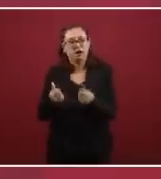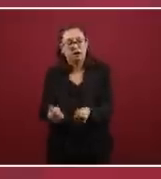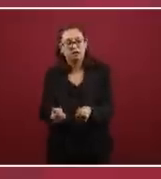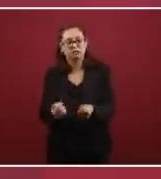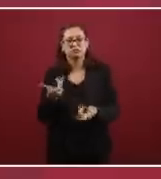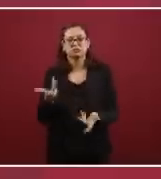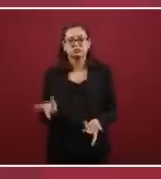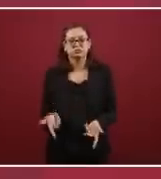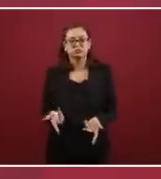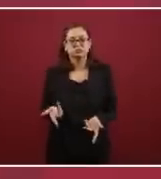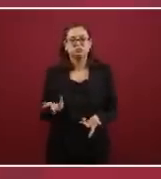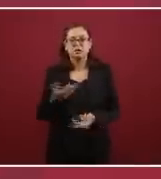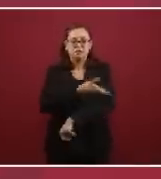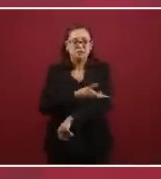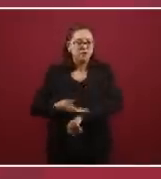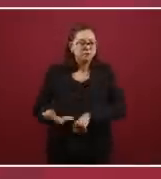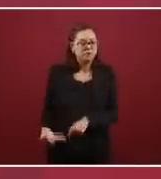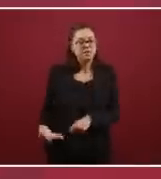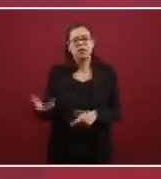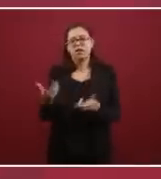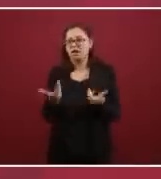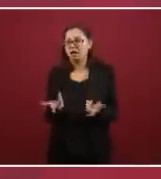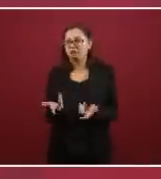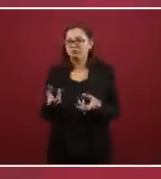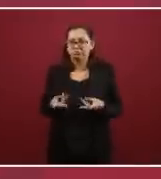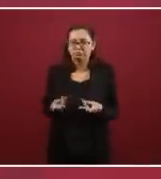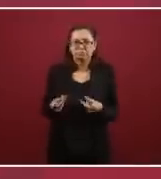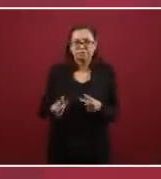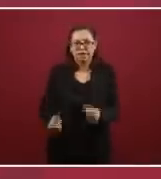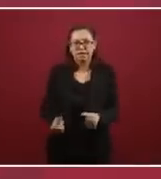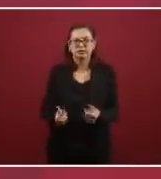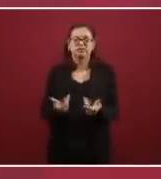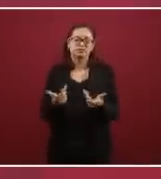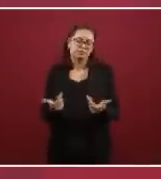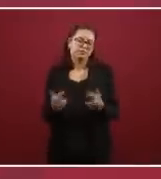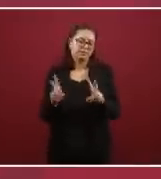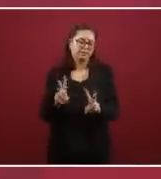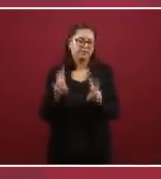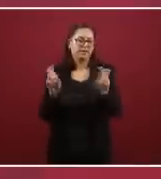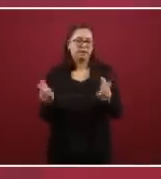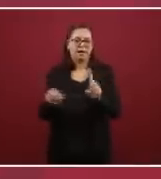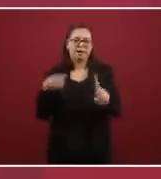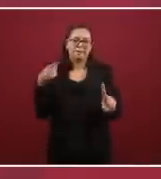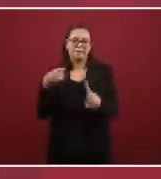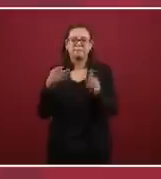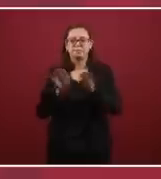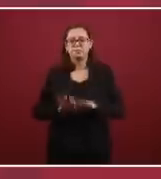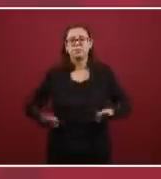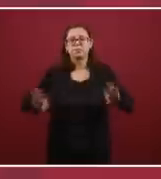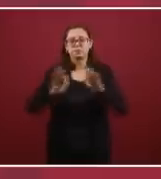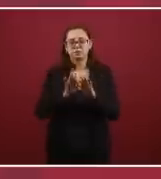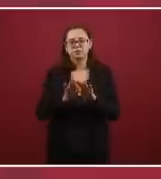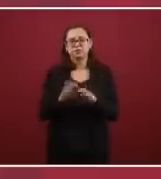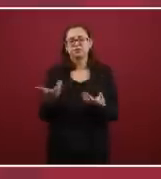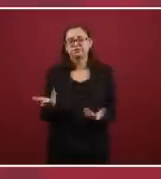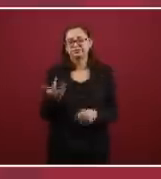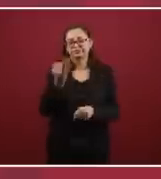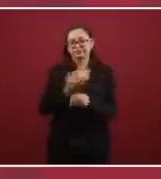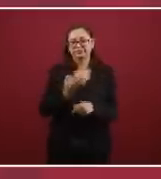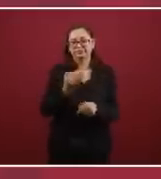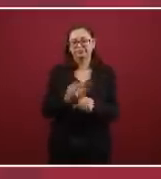economía de las familias. Vamos a presentar el quién es quién en los